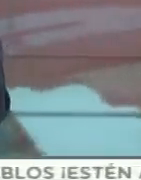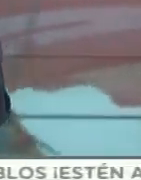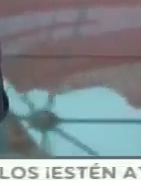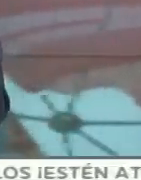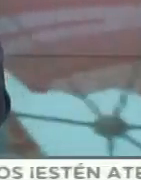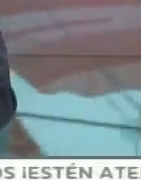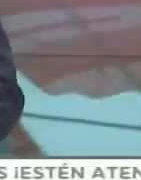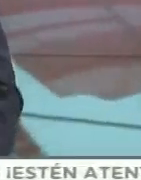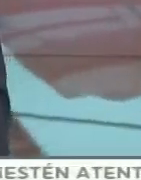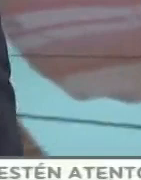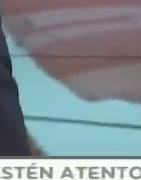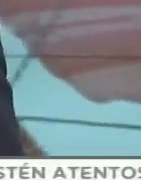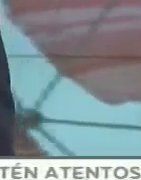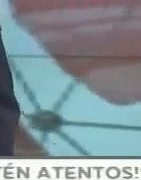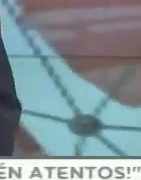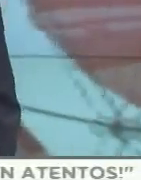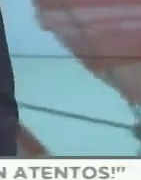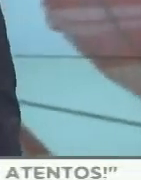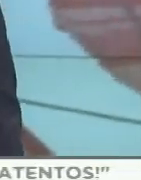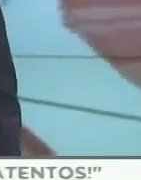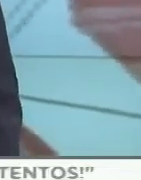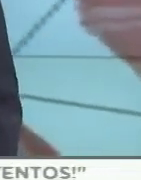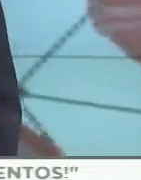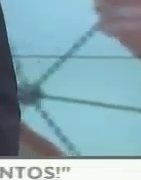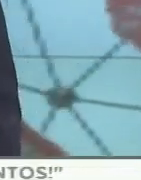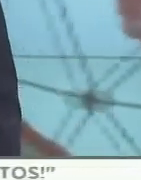y su homólogo argelino.